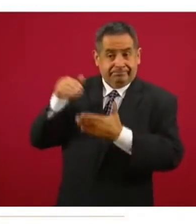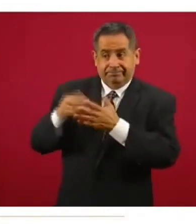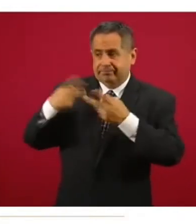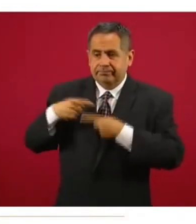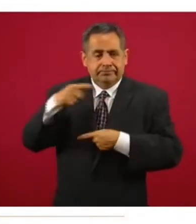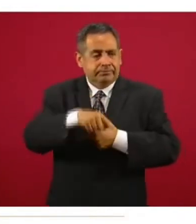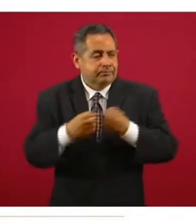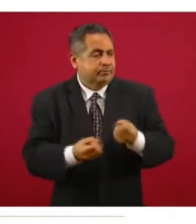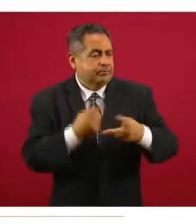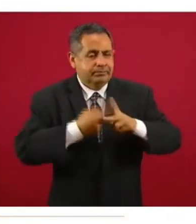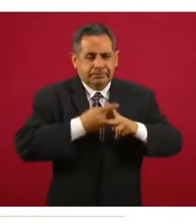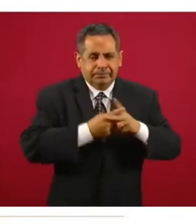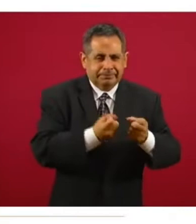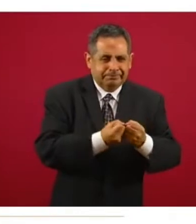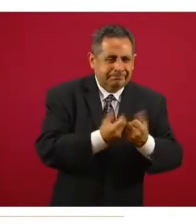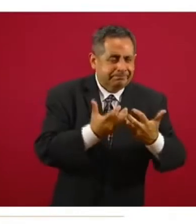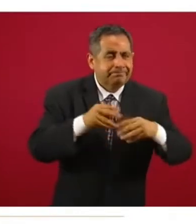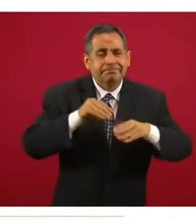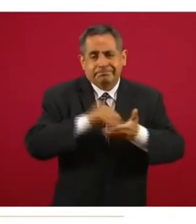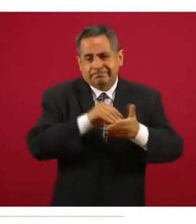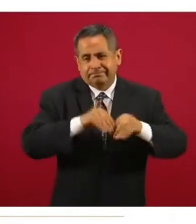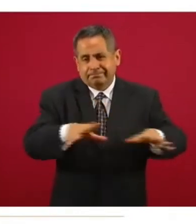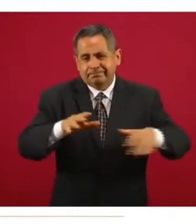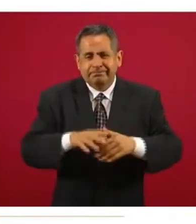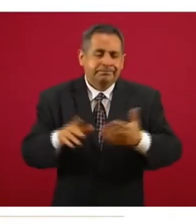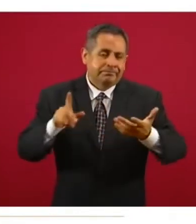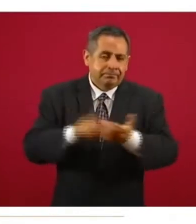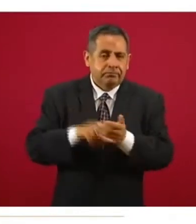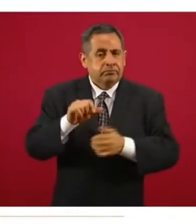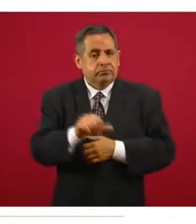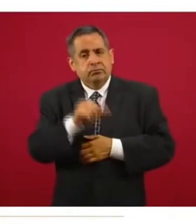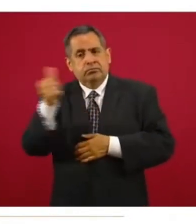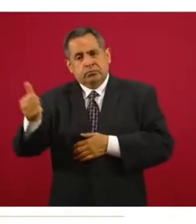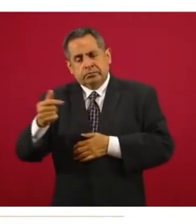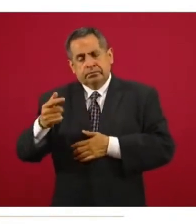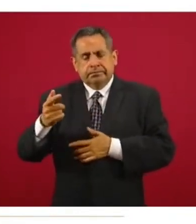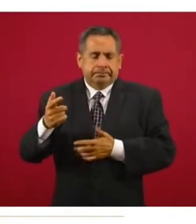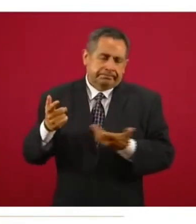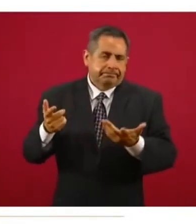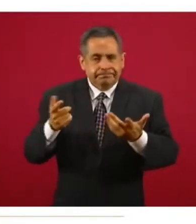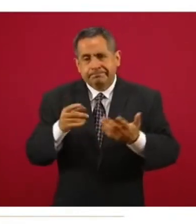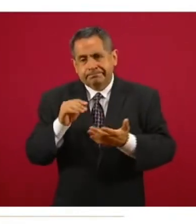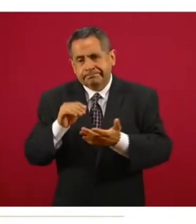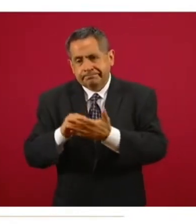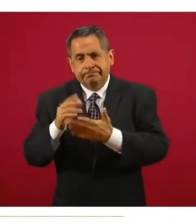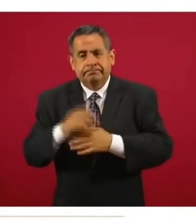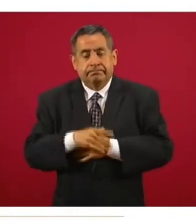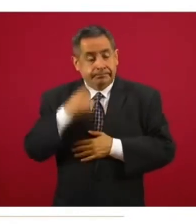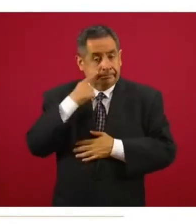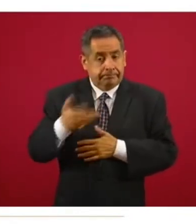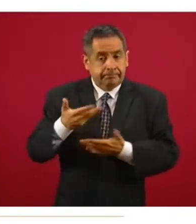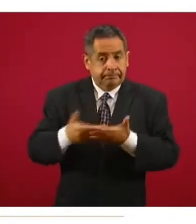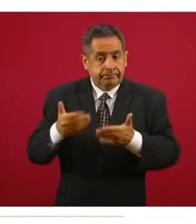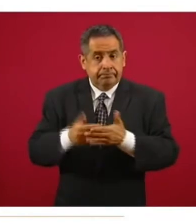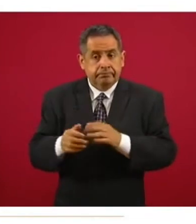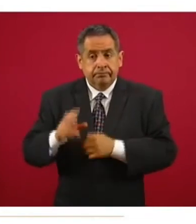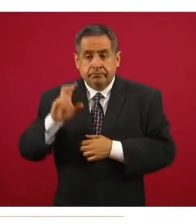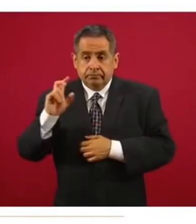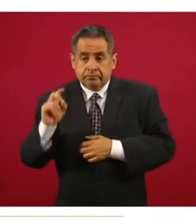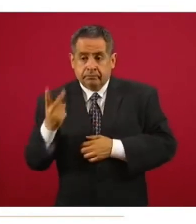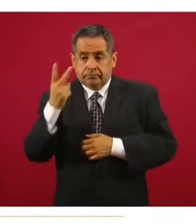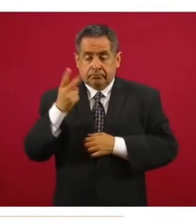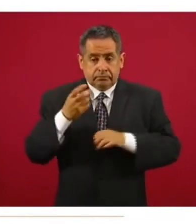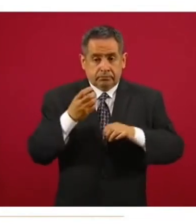algunos otros que todavía aparecen en coloración más oscura. Y veamos ahora 32 gráficos,